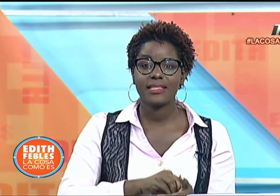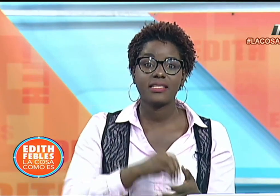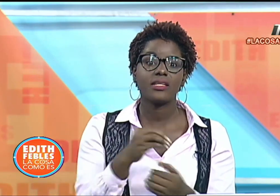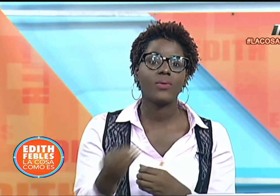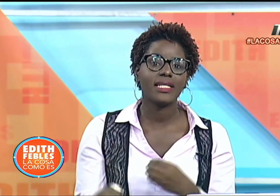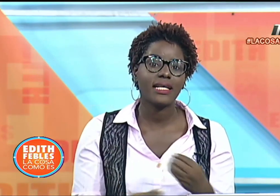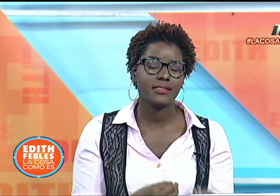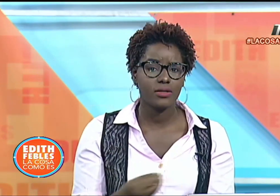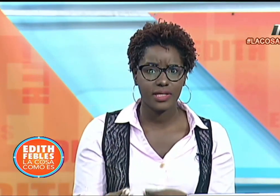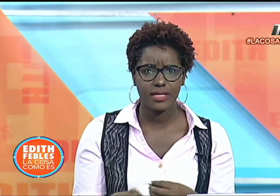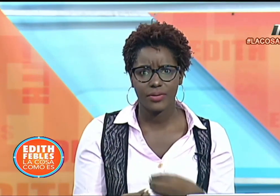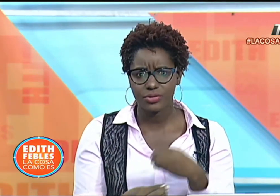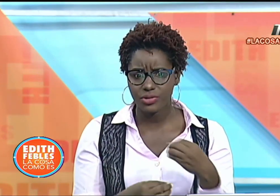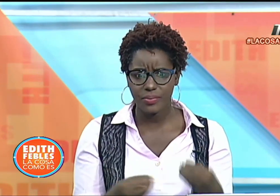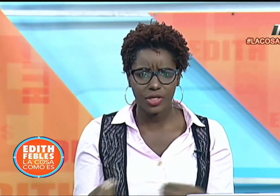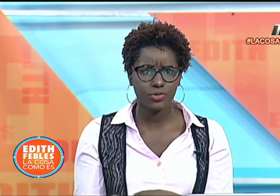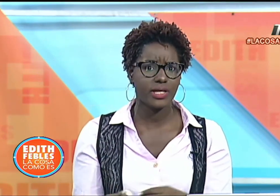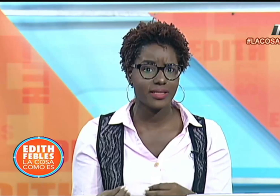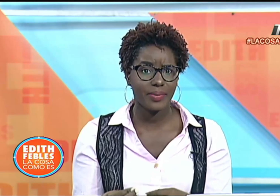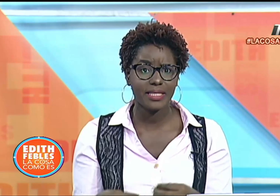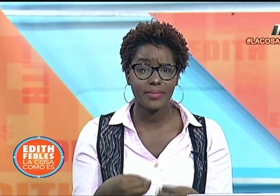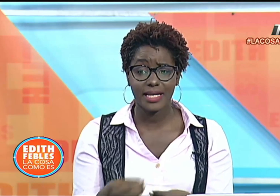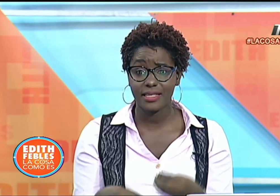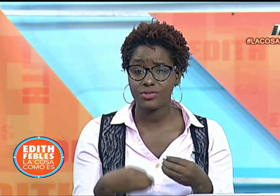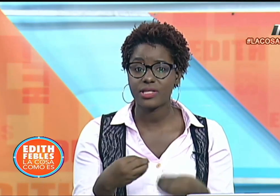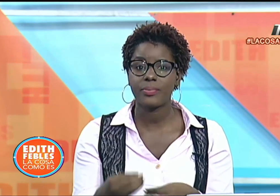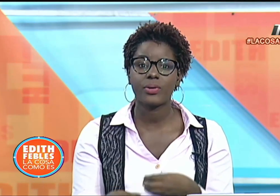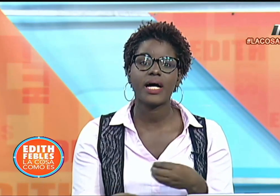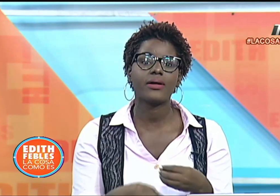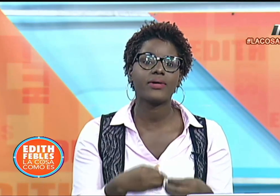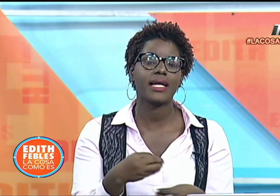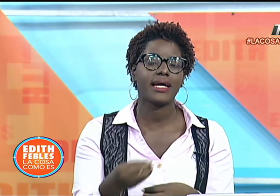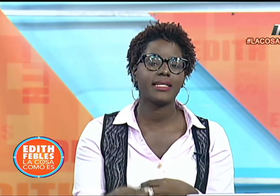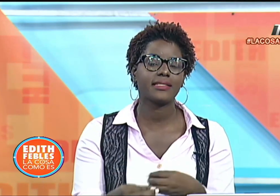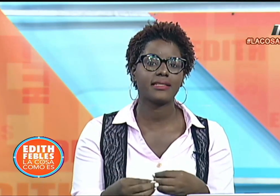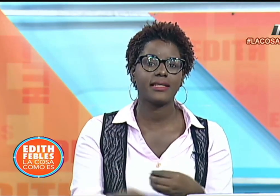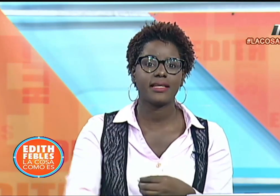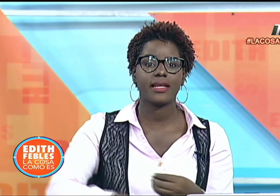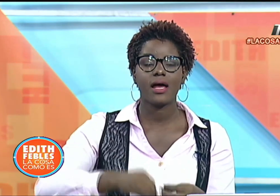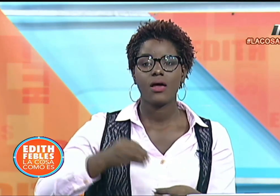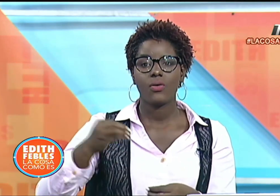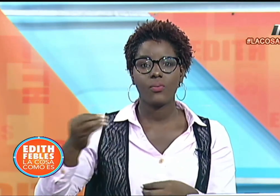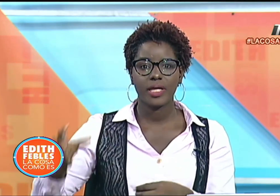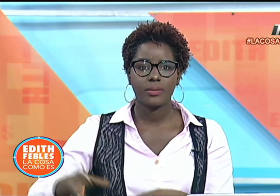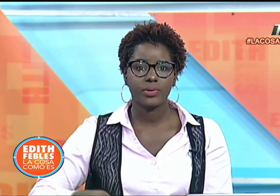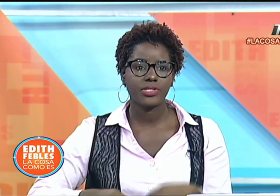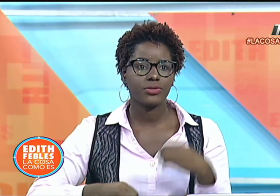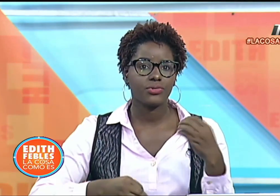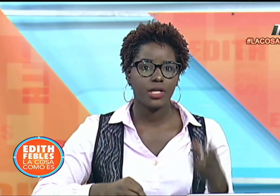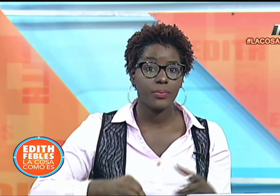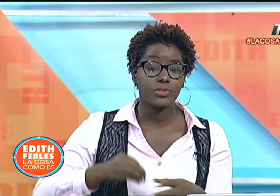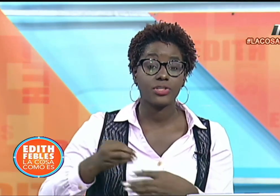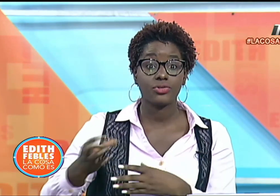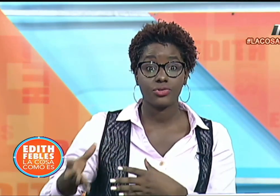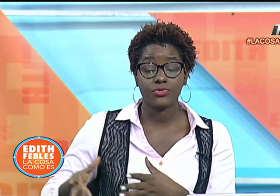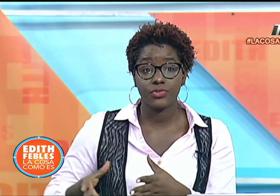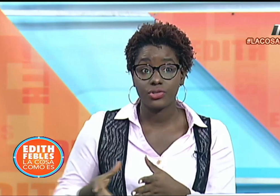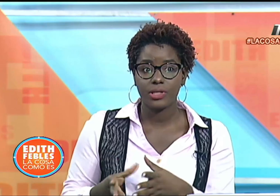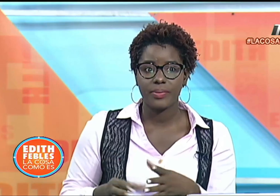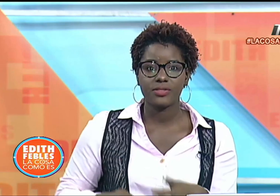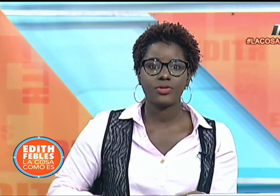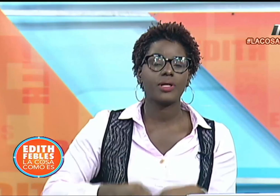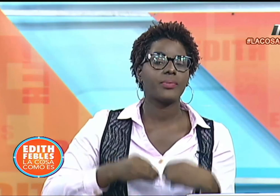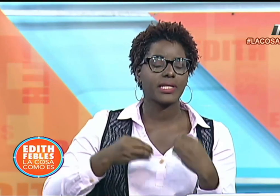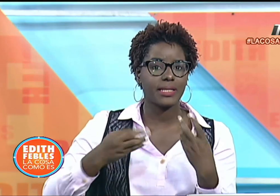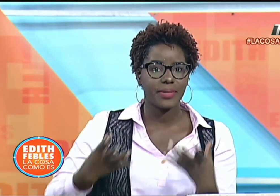esas desigualdades de lo que se ha visto. Ustedes vieron durante pandemia que de hecho se aprobaron que a la gente se le diera un 20%, un 10% de sus fondos